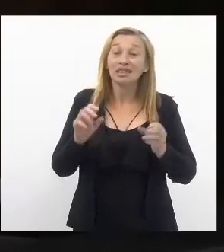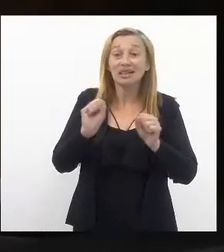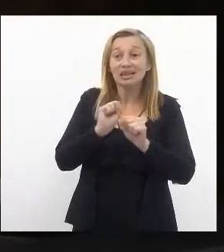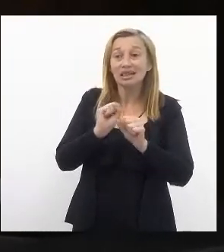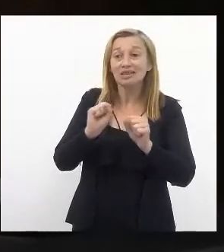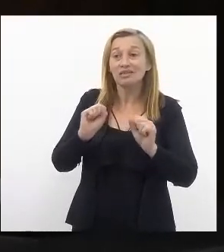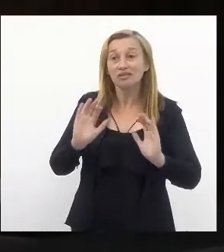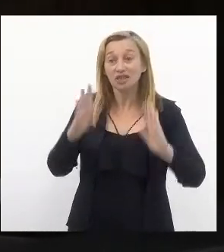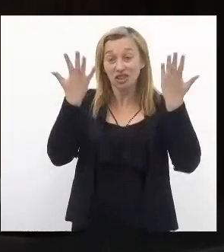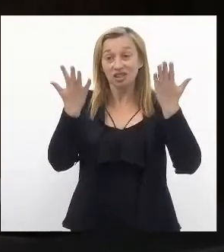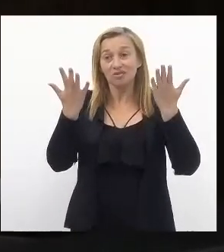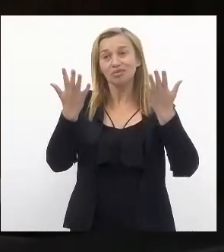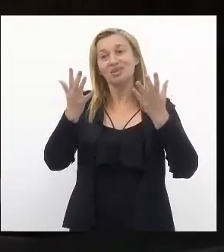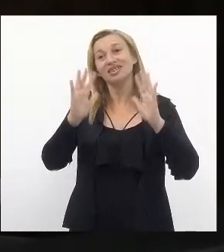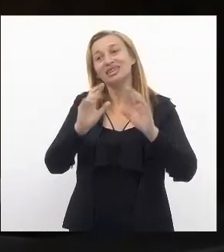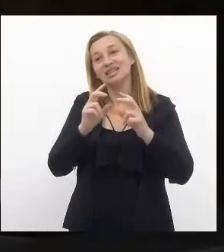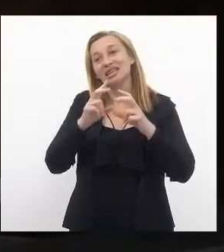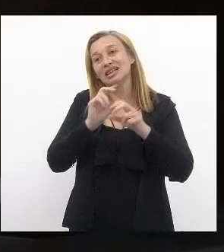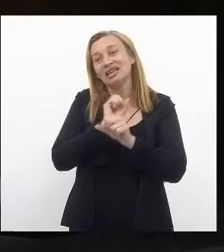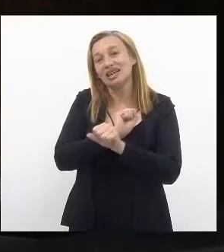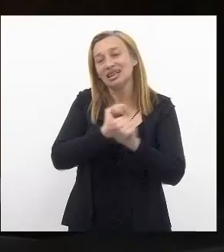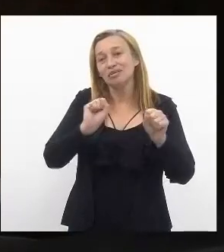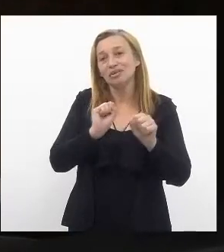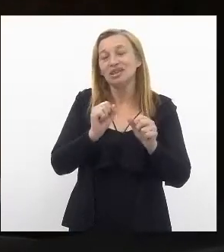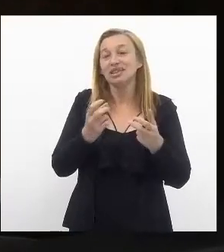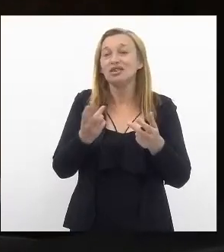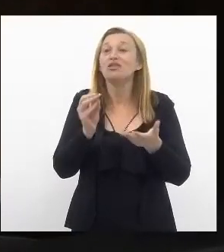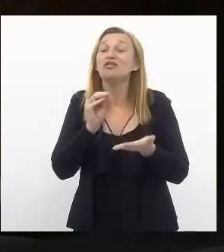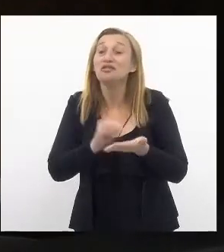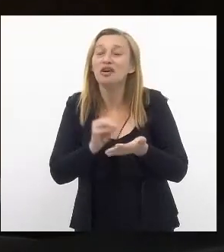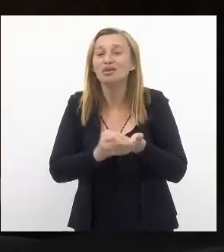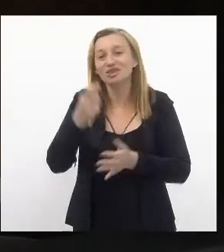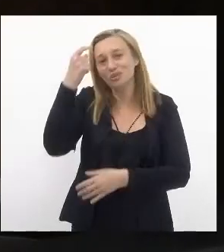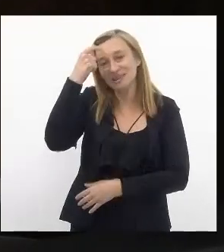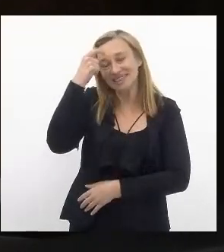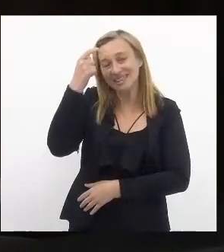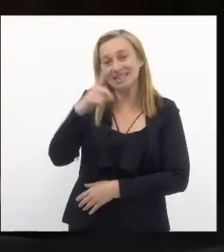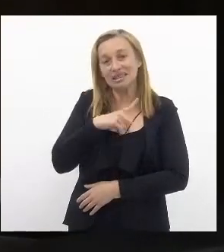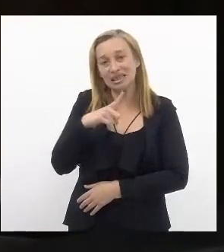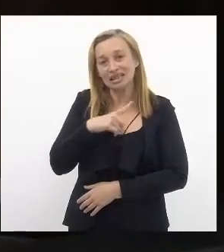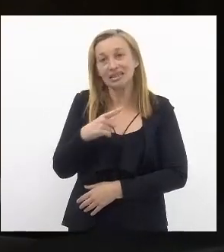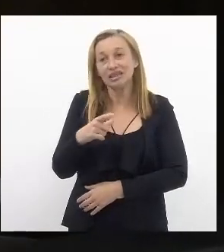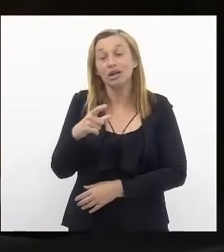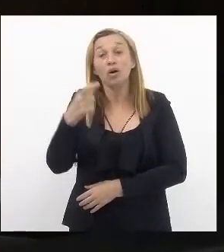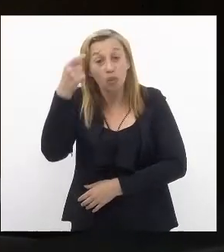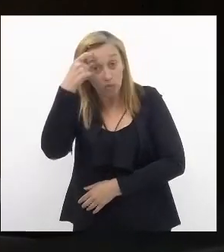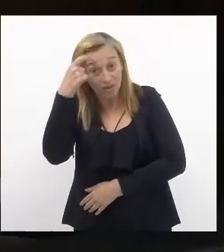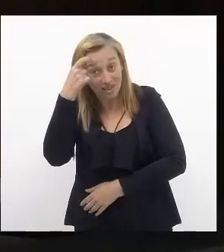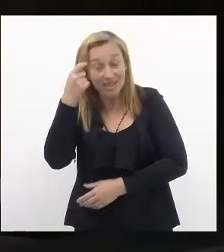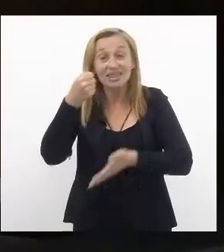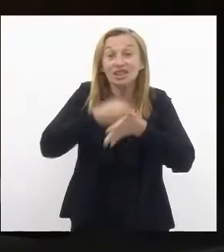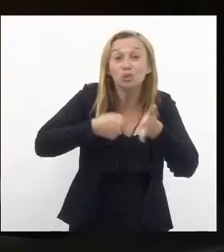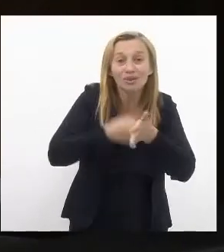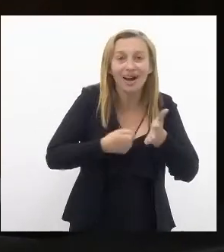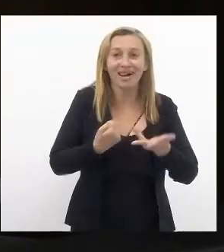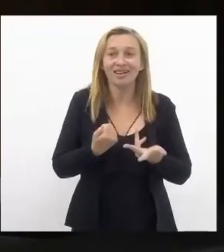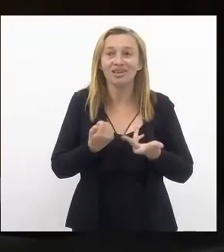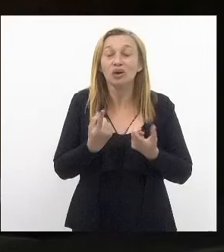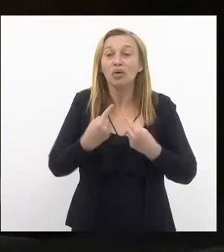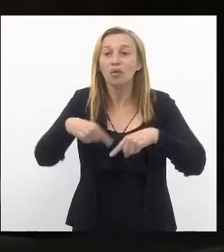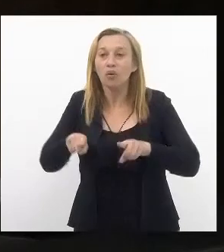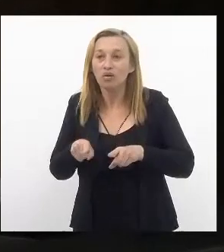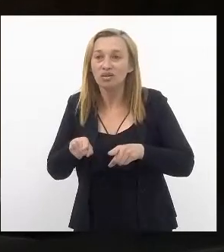independencia. Nos falta en el Líbano la conciencia de luchar contra